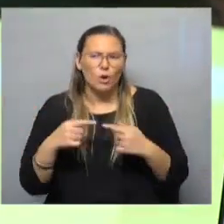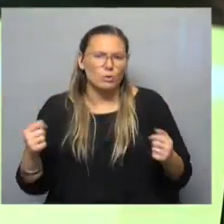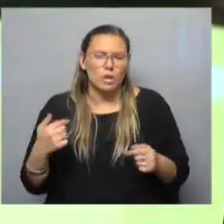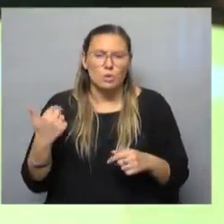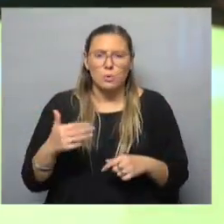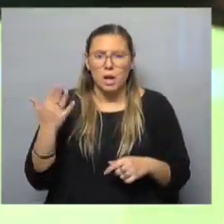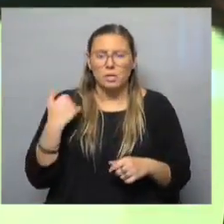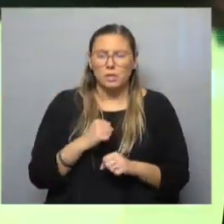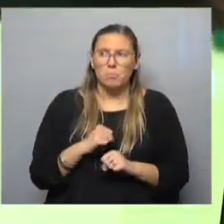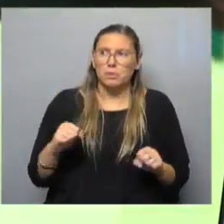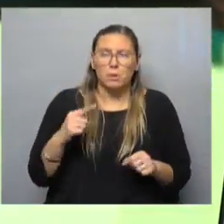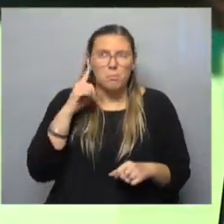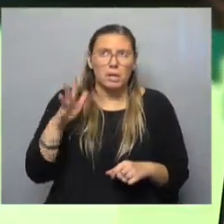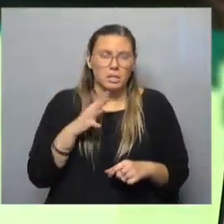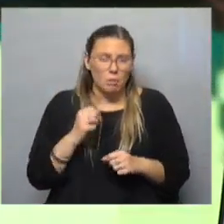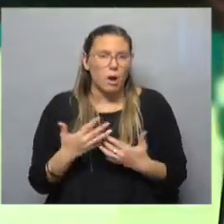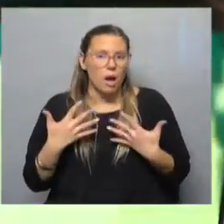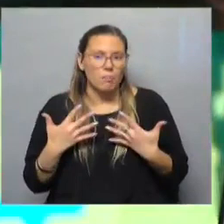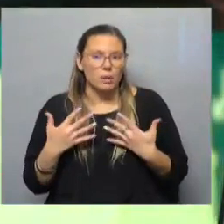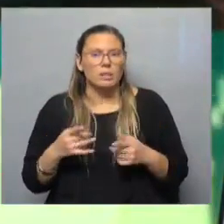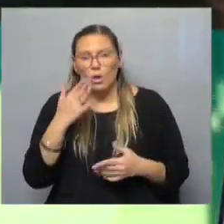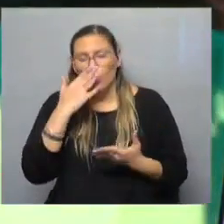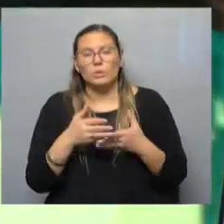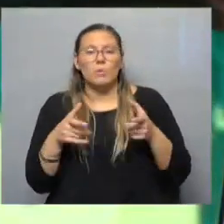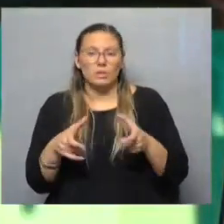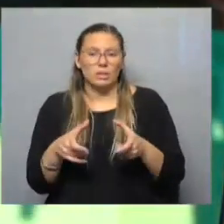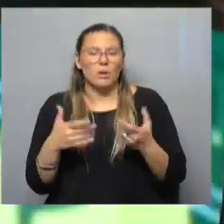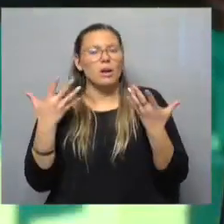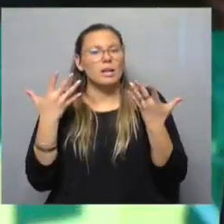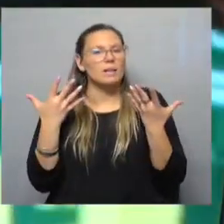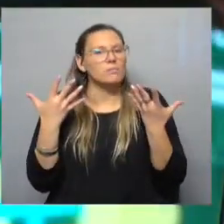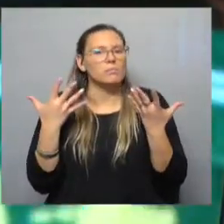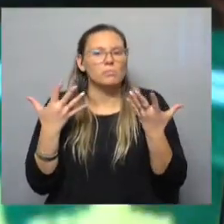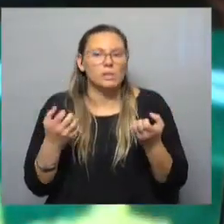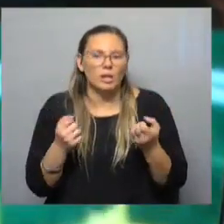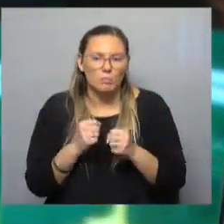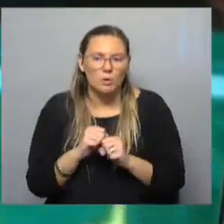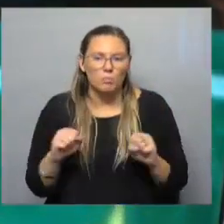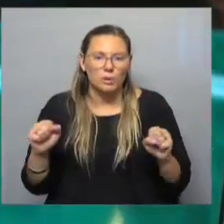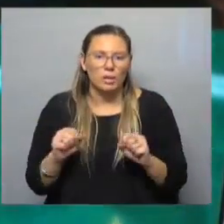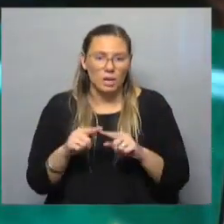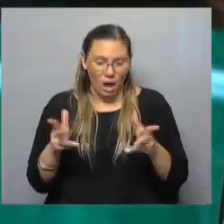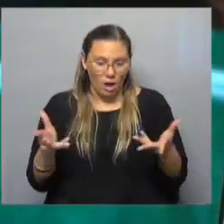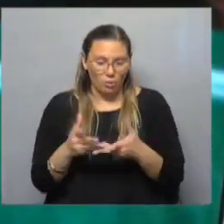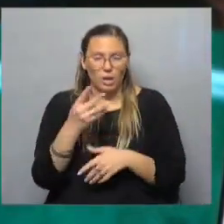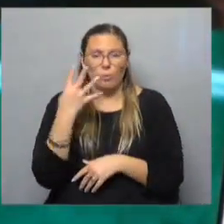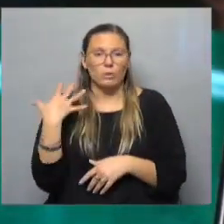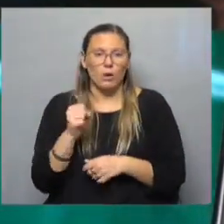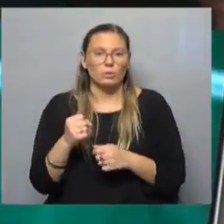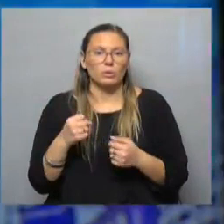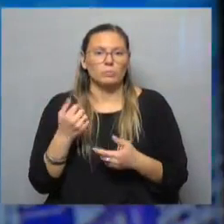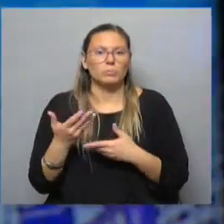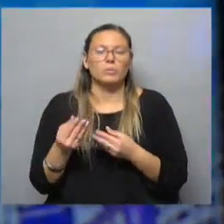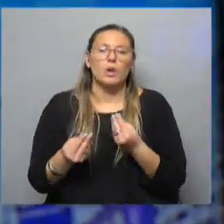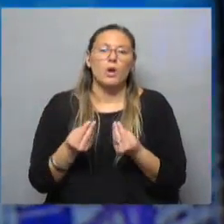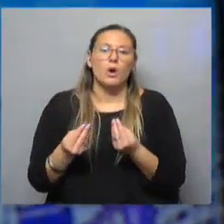no sabíamos que podíamos hacer. Y todo eso está plasmado en el último disco y queremos que poder ponerlo en escena ahora el 4 de agosto. ¿Y cómo